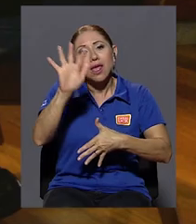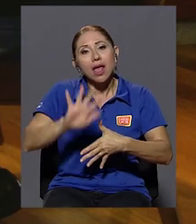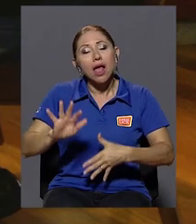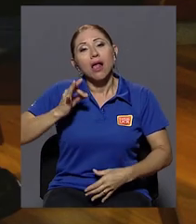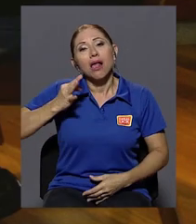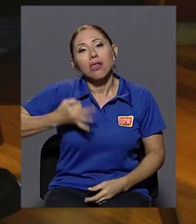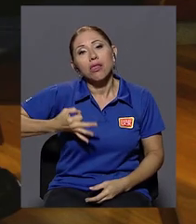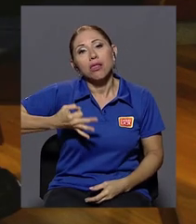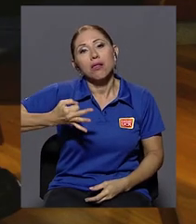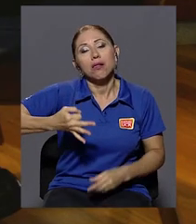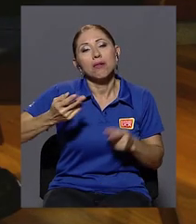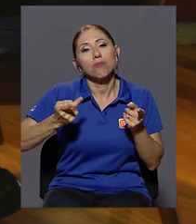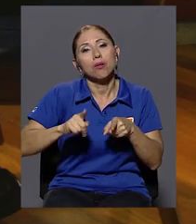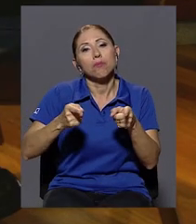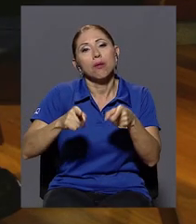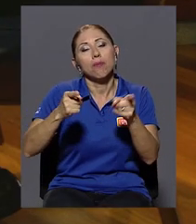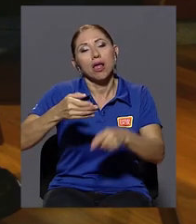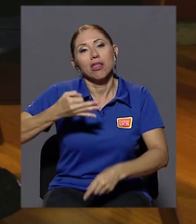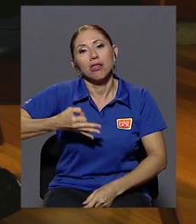caribeños cotidianamente,